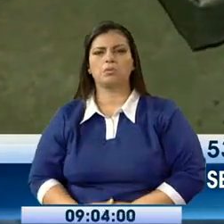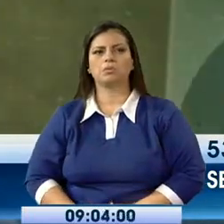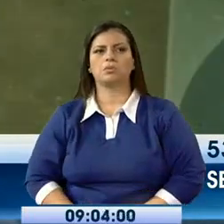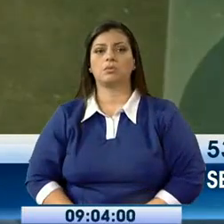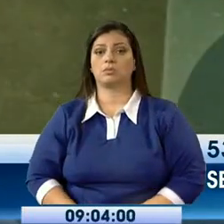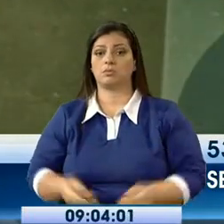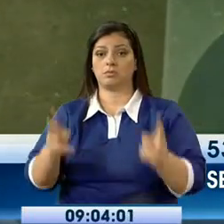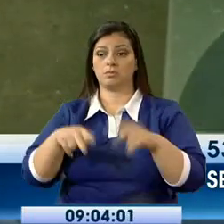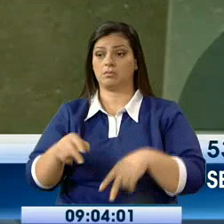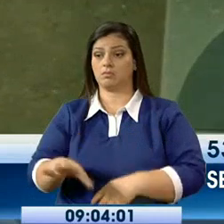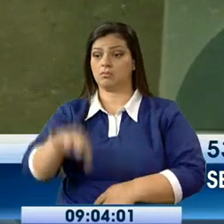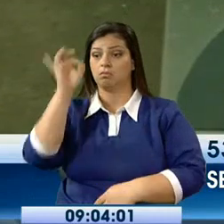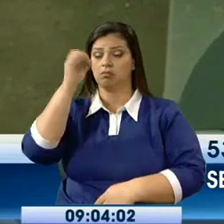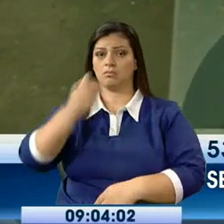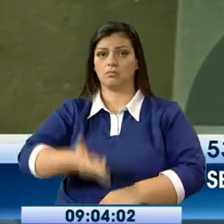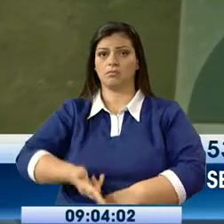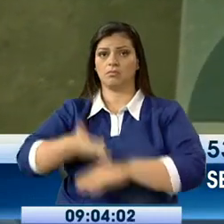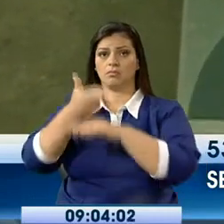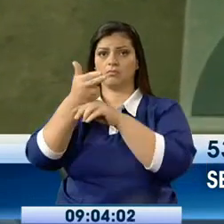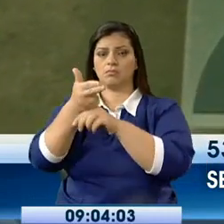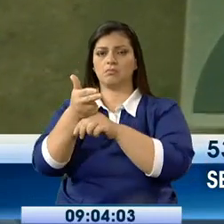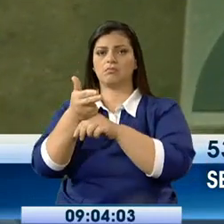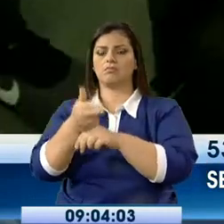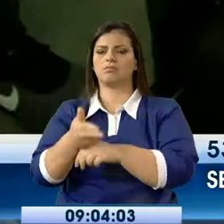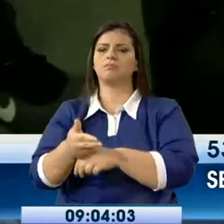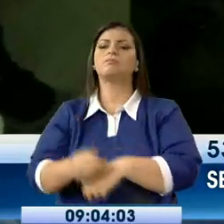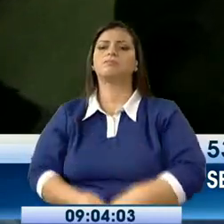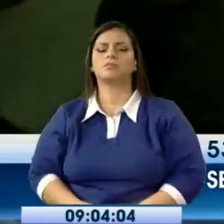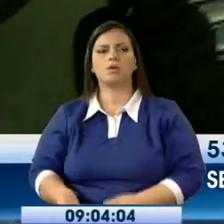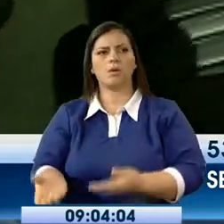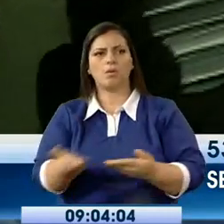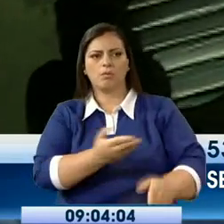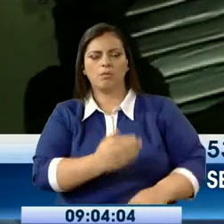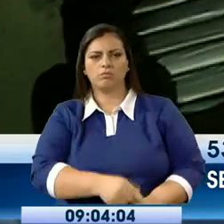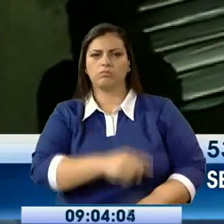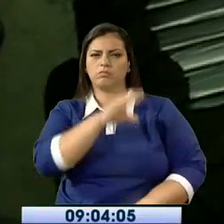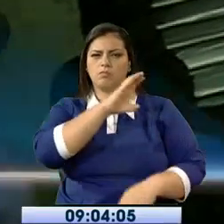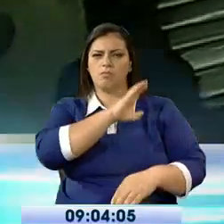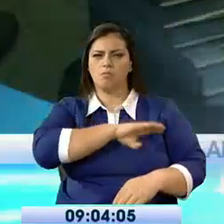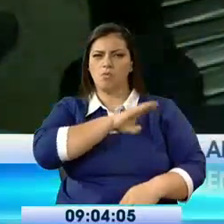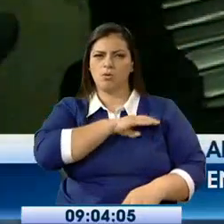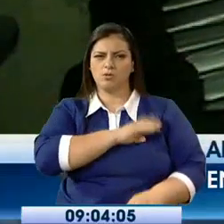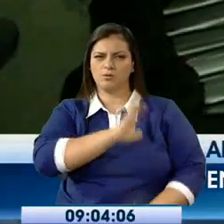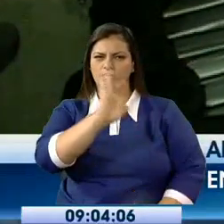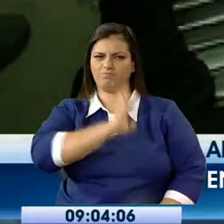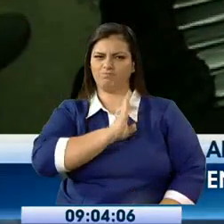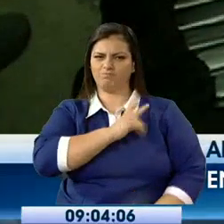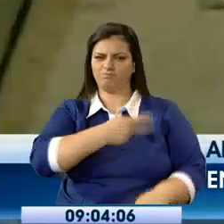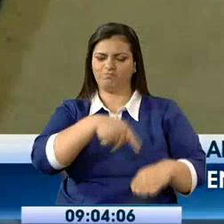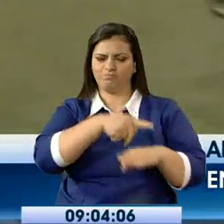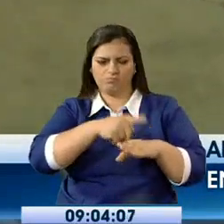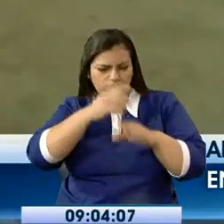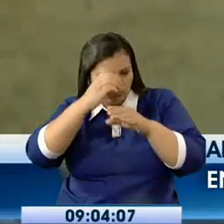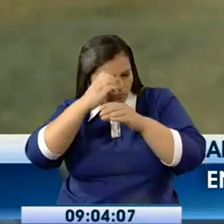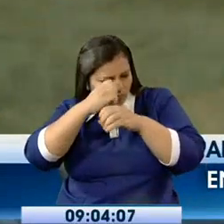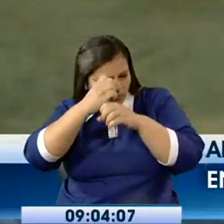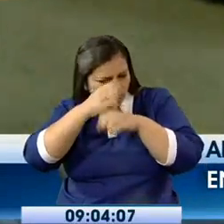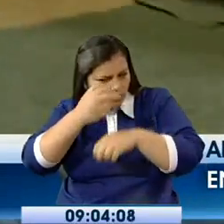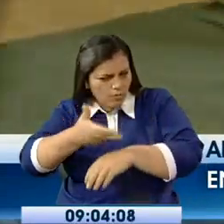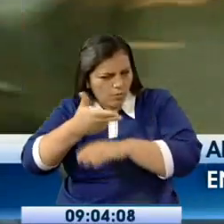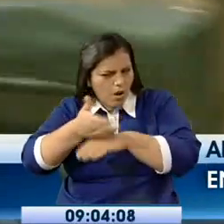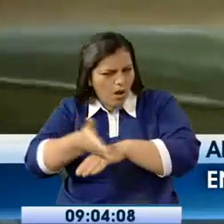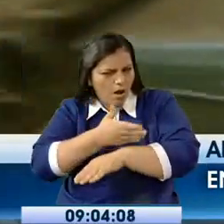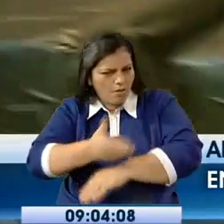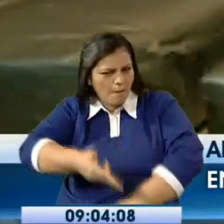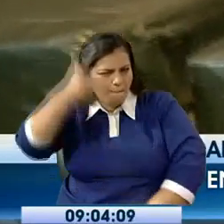hallada también una pistola que será sometida a pruebas balísticas para descartar o no una eventual